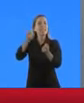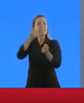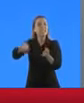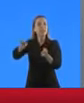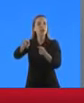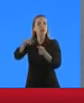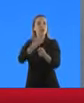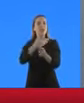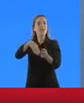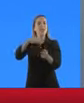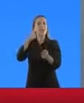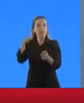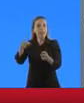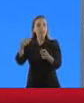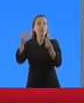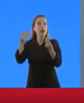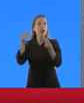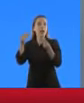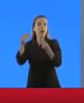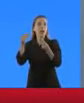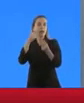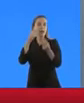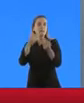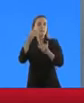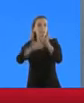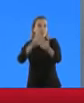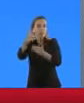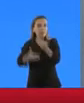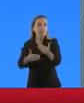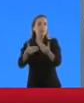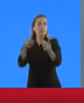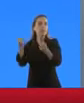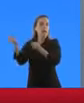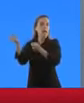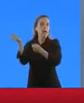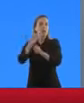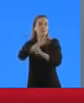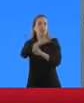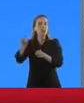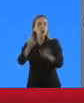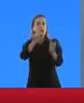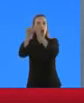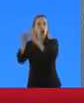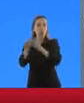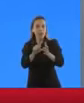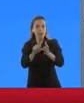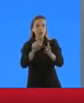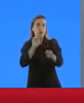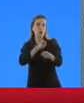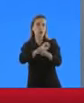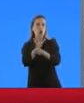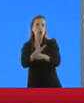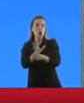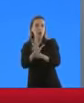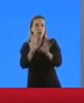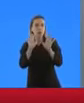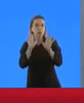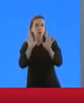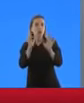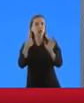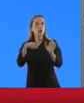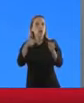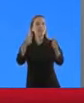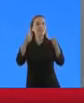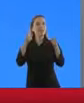pocos argentinos le importa lo que diga el presidente, menos le va a importar al mundo. Un presidente que viaja a